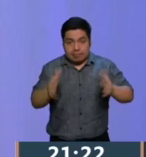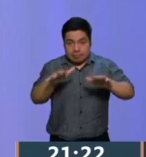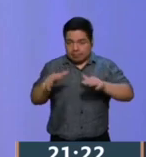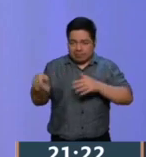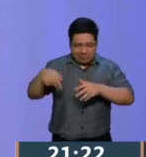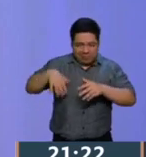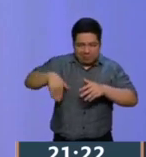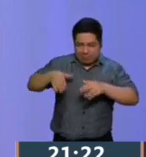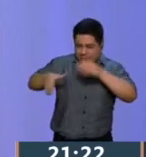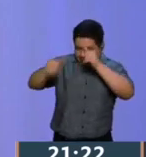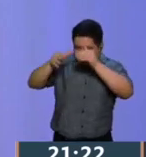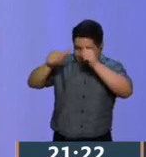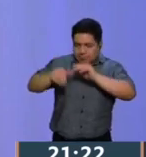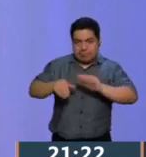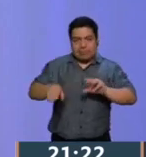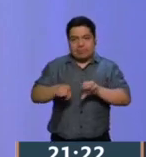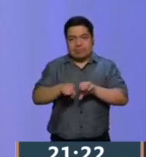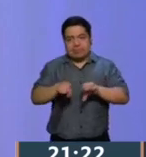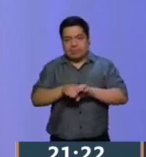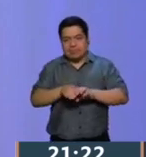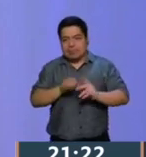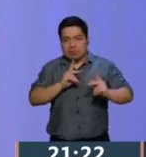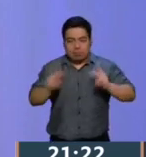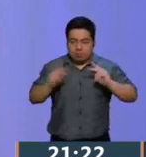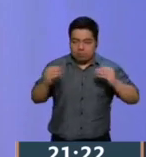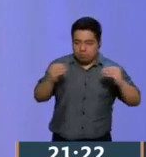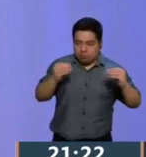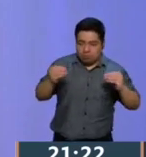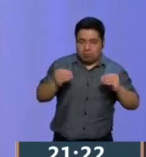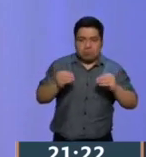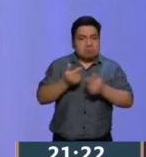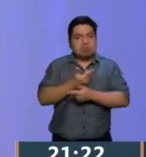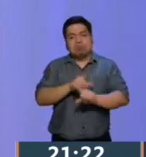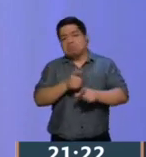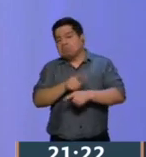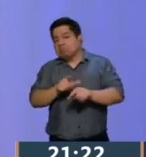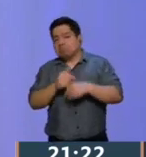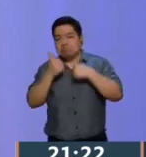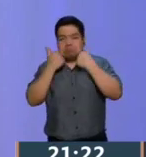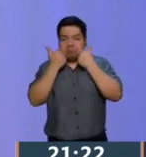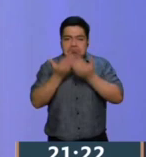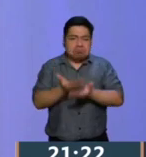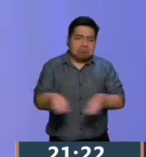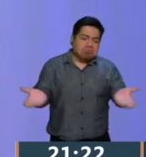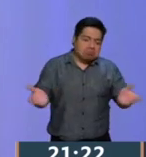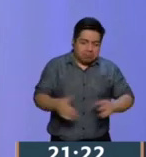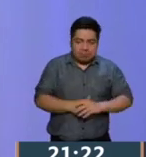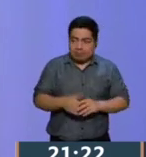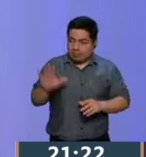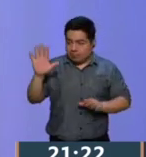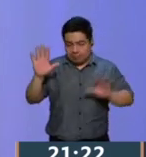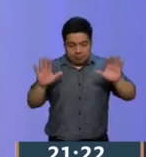ahorita antes de entrar al aire, que este debate se haría de forma libre, entonces así lo vamos a hacer.